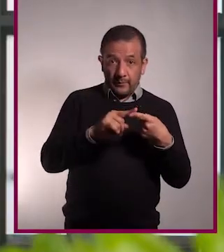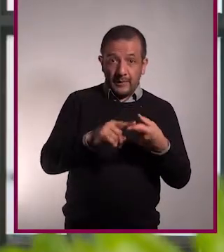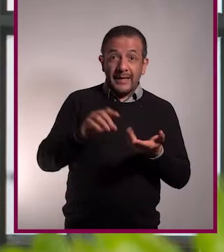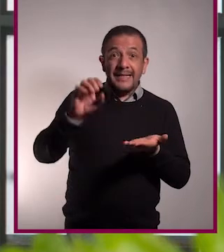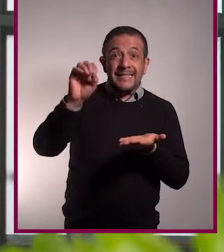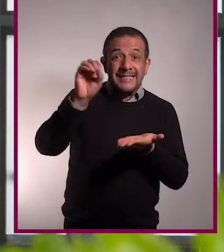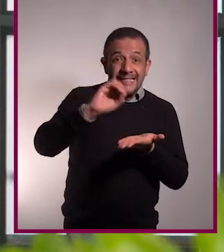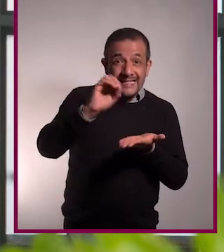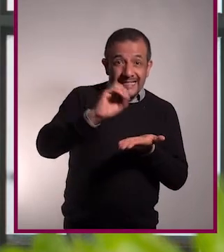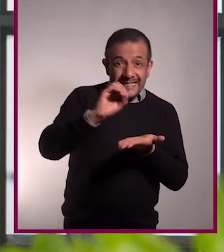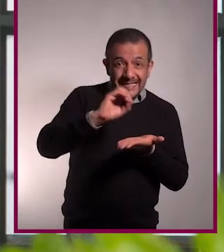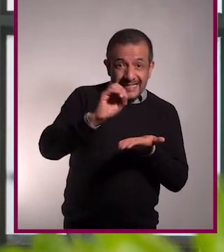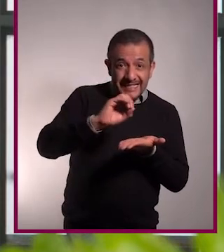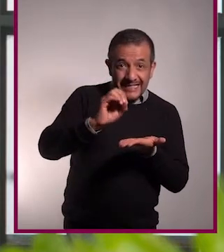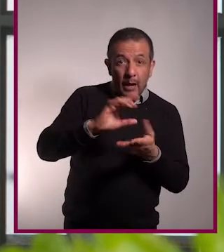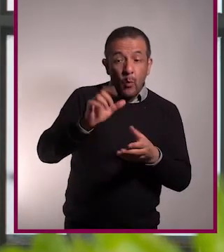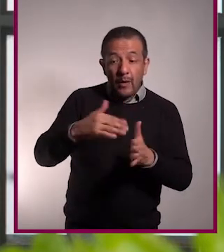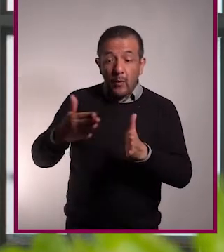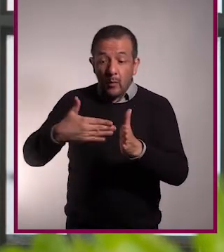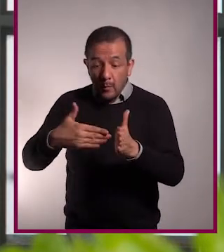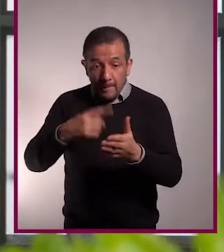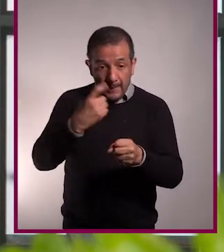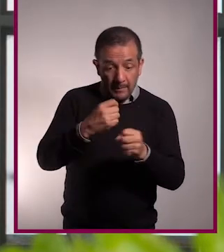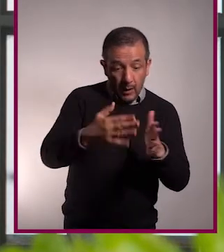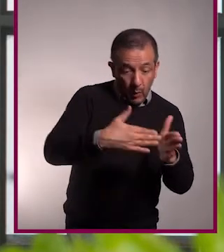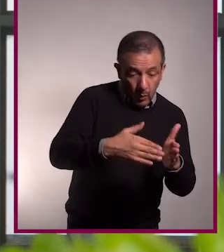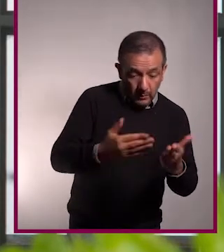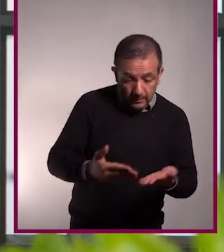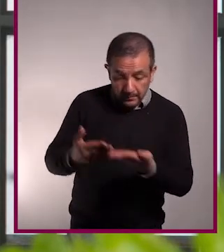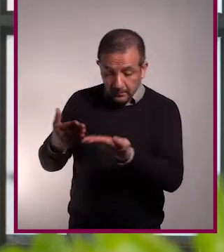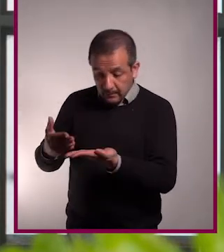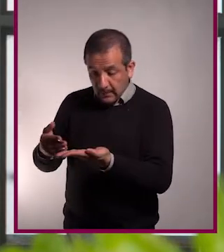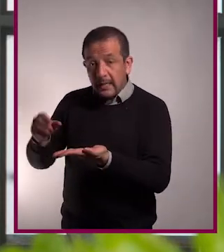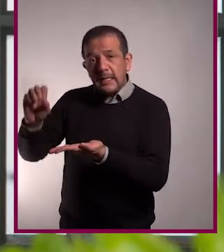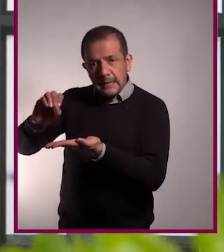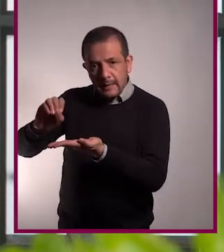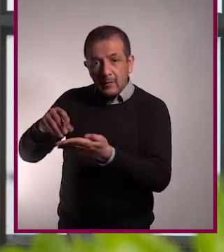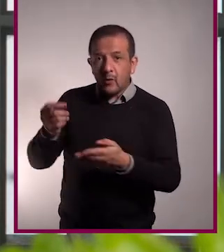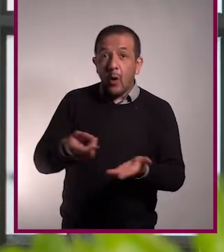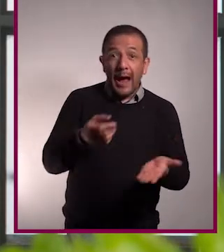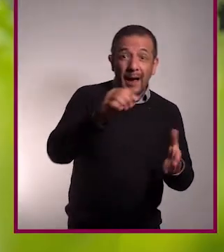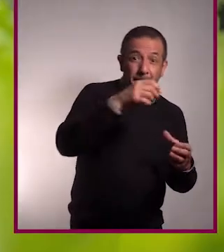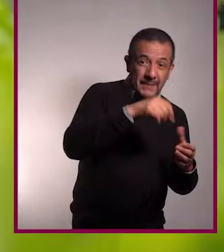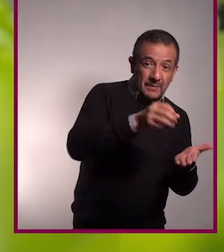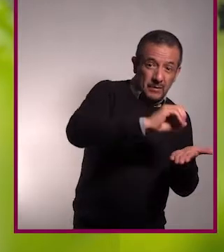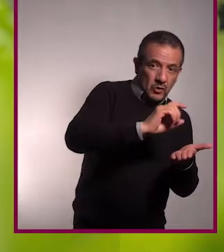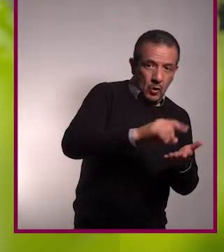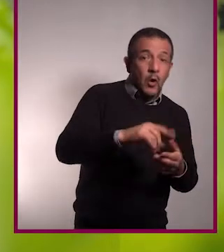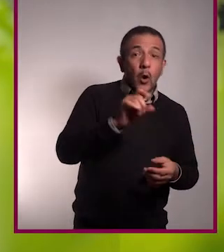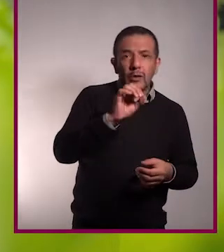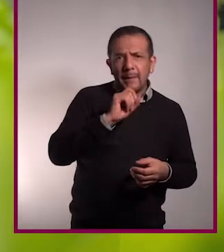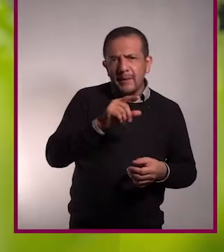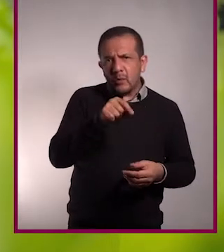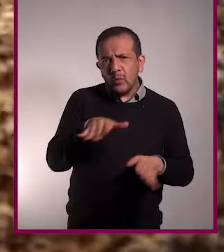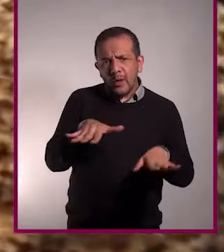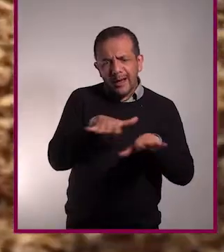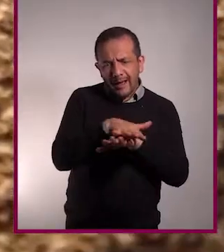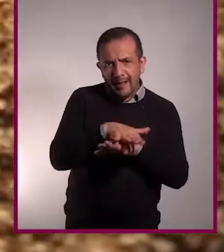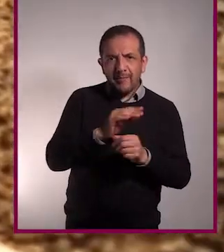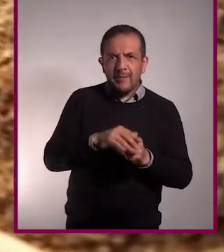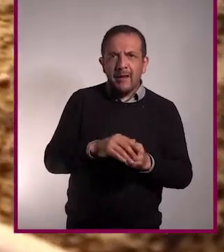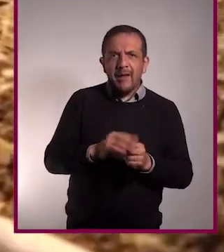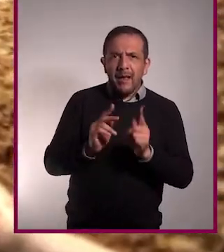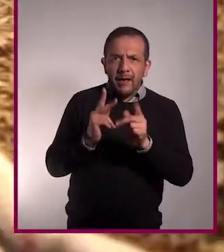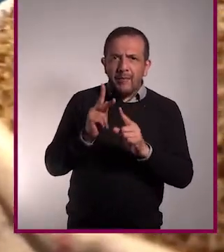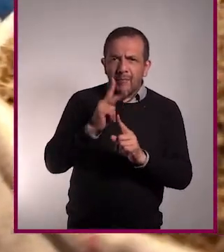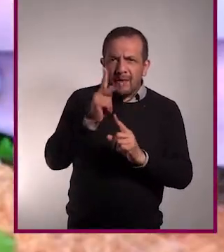consejos para bajar tu consumo de sal son: añádele sal a los alimentos ya cocinados, no antes. Y sustituye la sal por